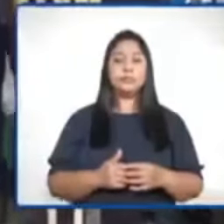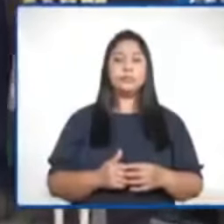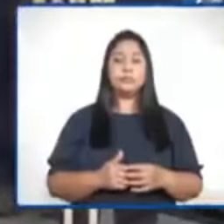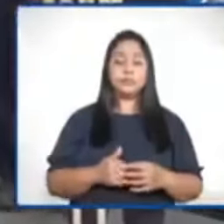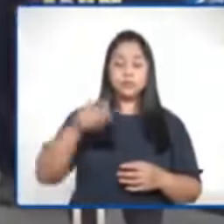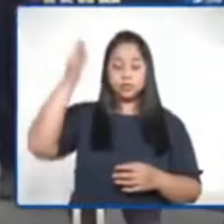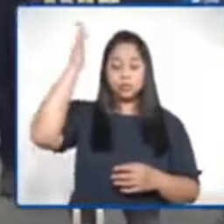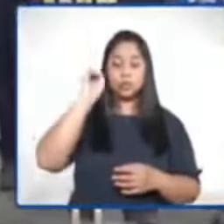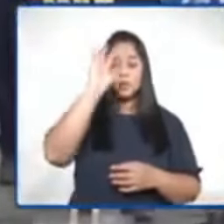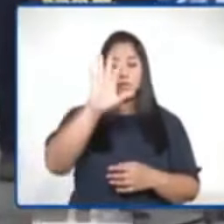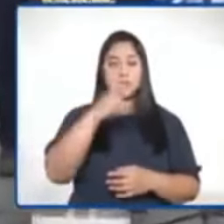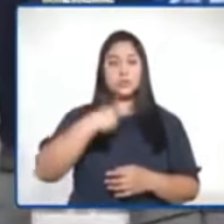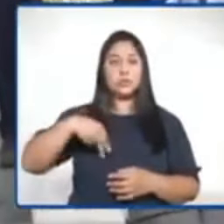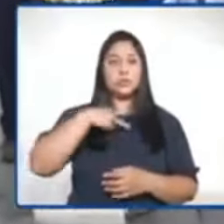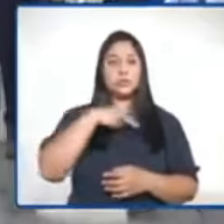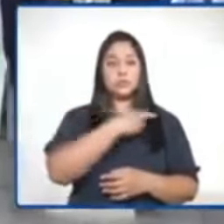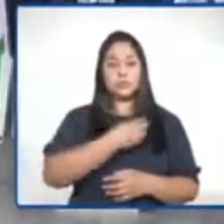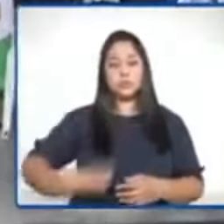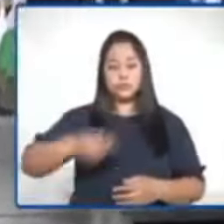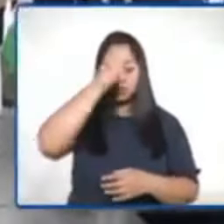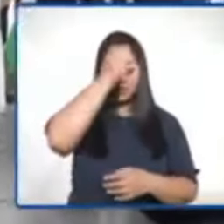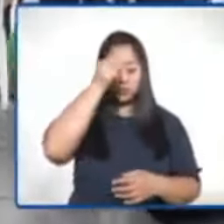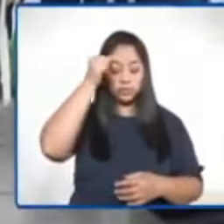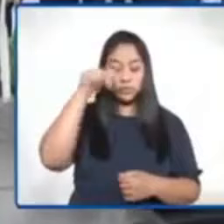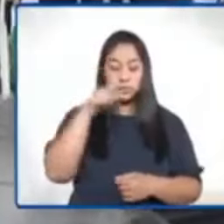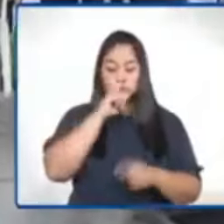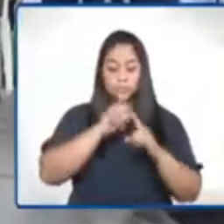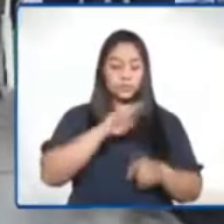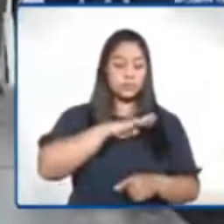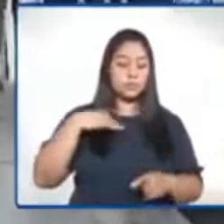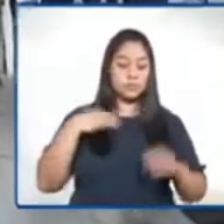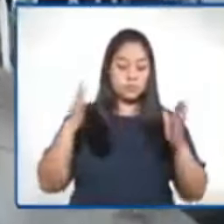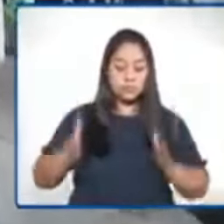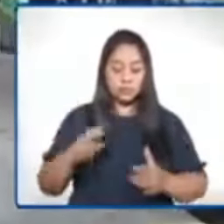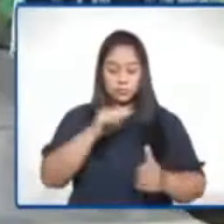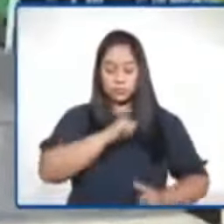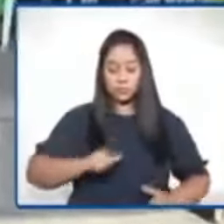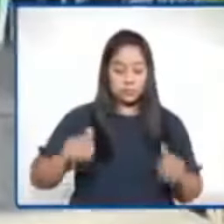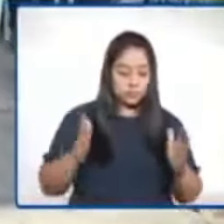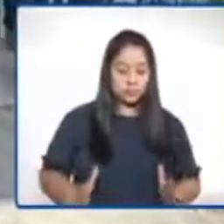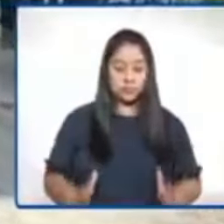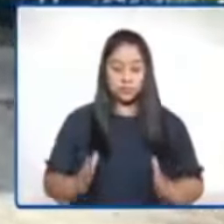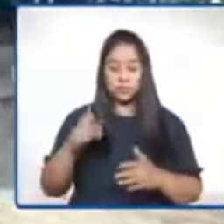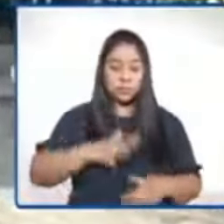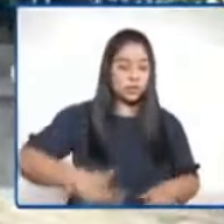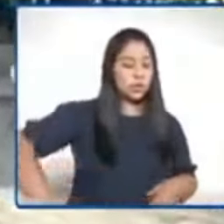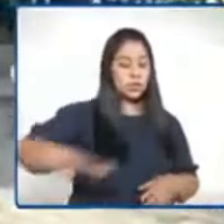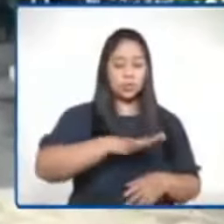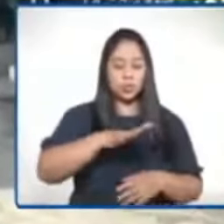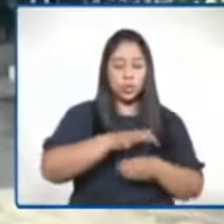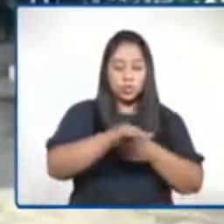Dios bendiga a nuestro presidente, Alejandro Yamatei, a los ministros, alcaldesa y a todo su